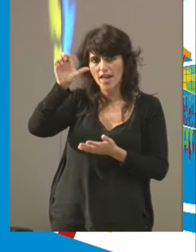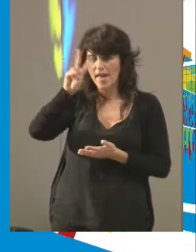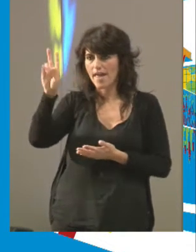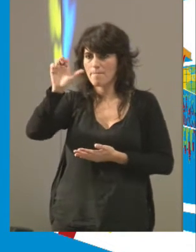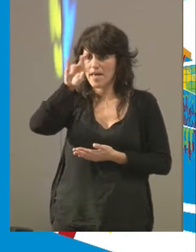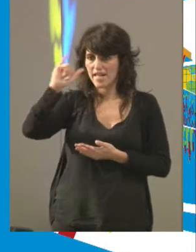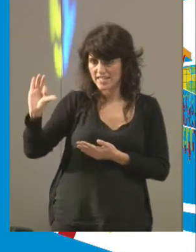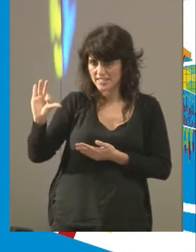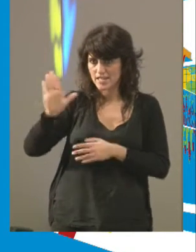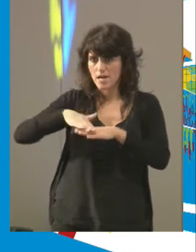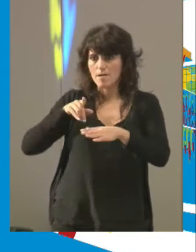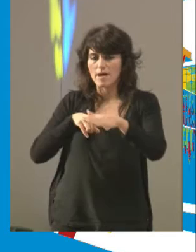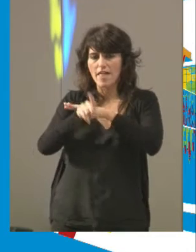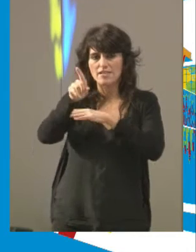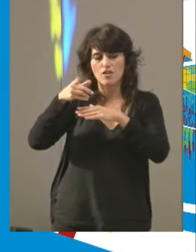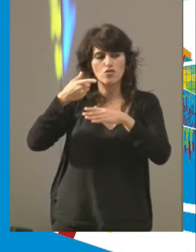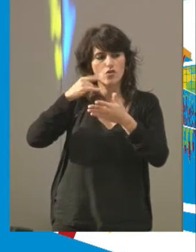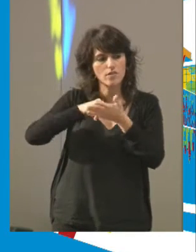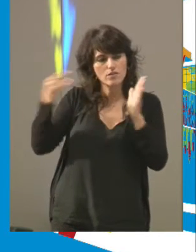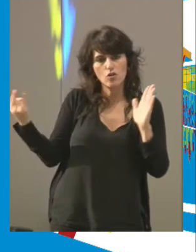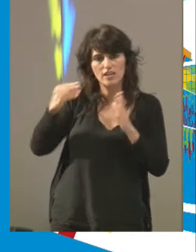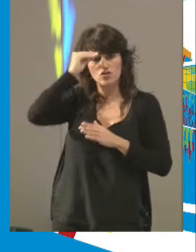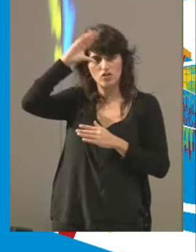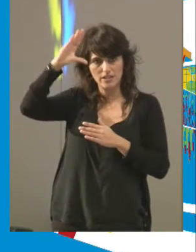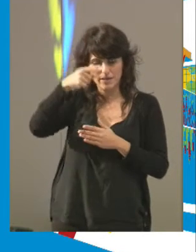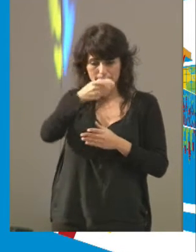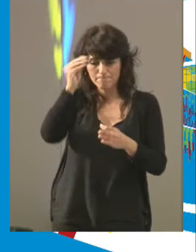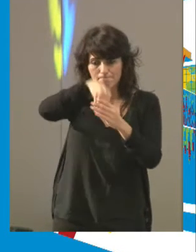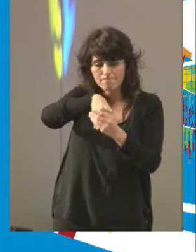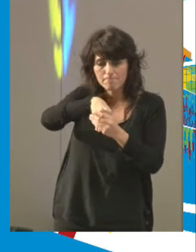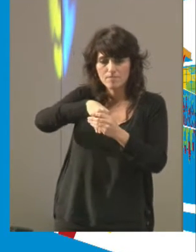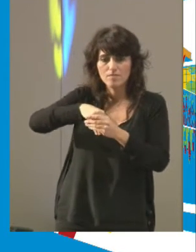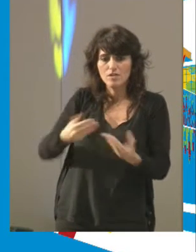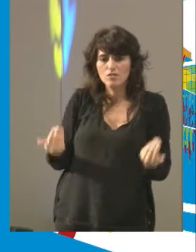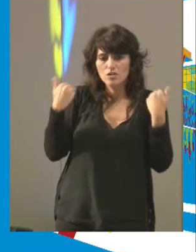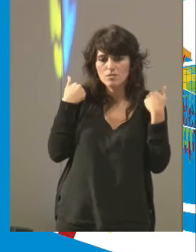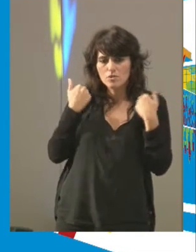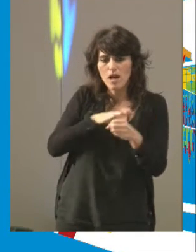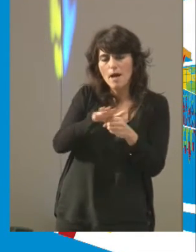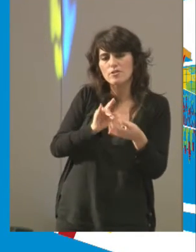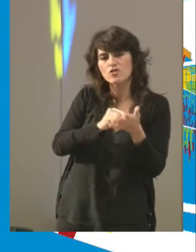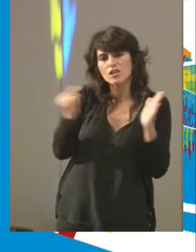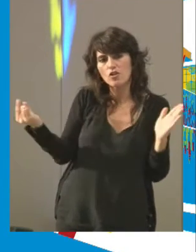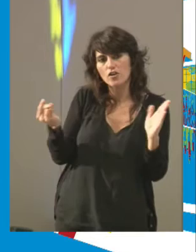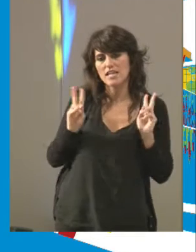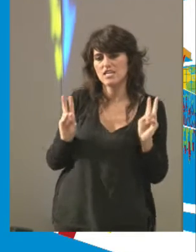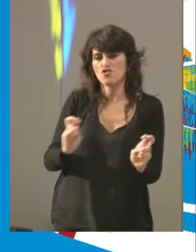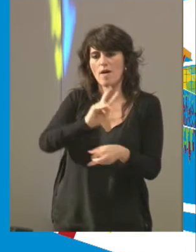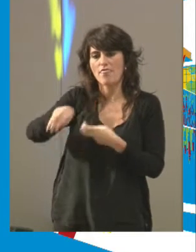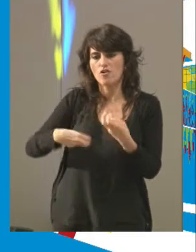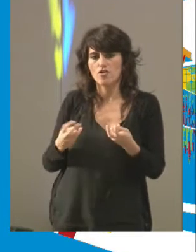NTT para el desarrollo de aplicaciones cognitivas. Antonio ha estado involucrado toda su carrera profesional en el ámbito de tecnología, innovación y